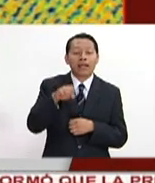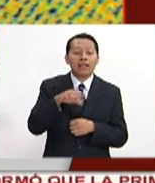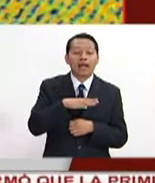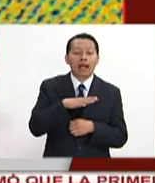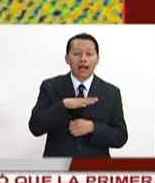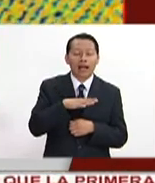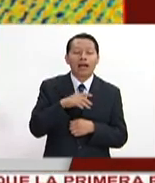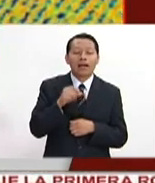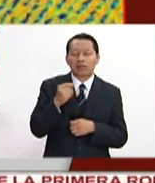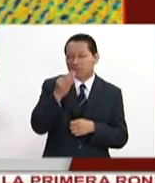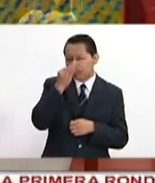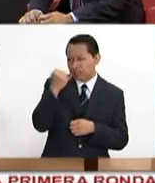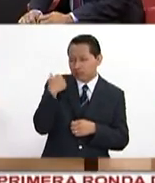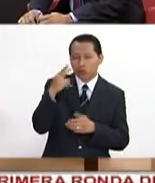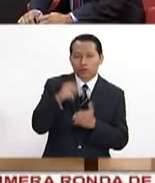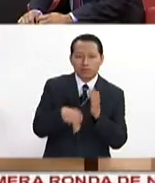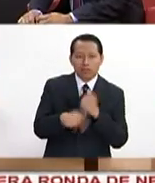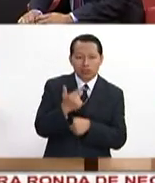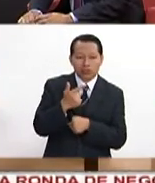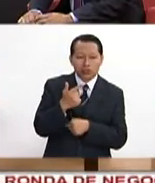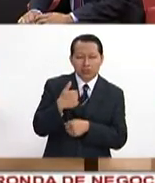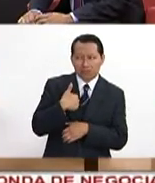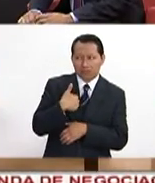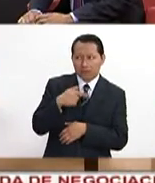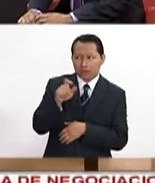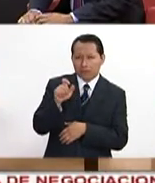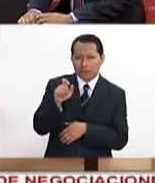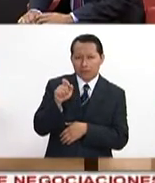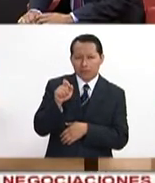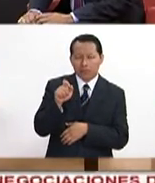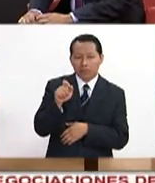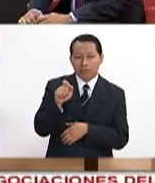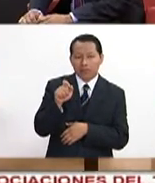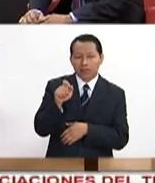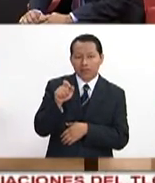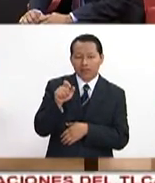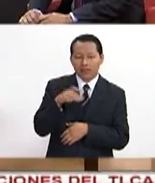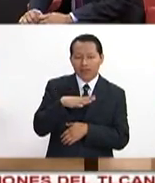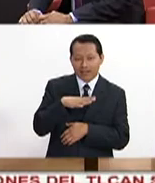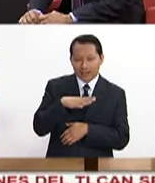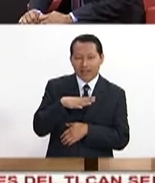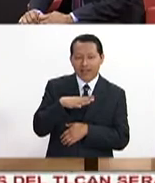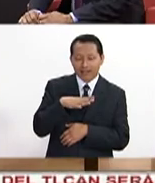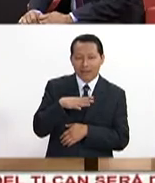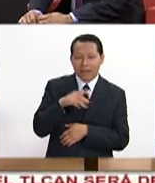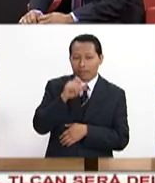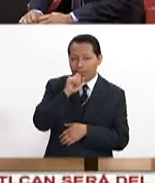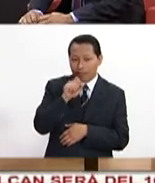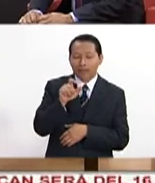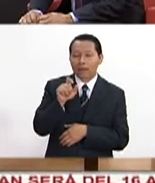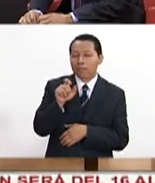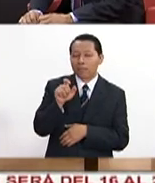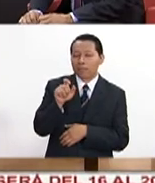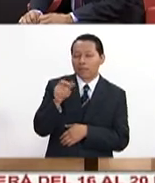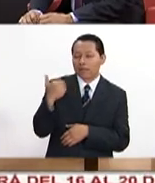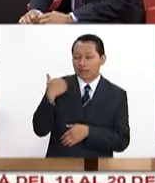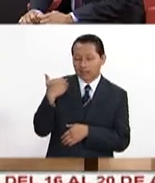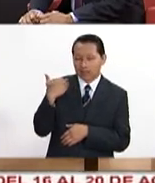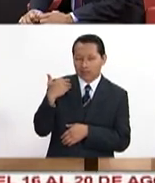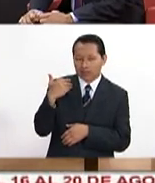edad? No, fue hace poco, en 2012, tenía 20... ¿Cuántos tengo ahorita? No sé, pero muy chavo. 20 y tantos. Hace 5 años